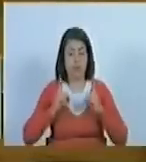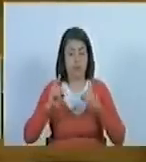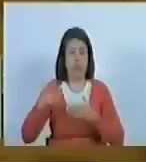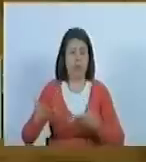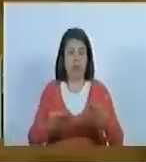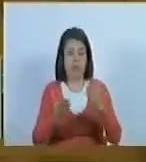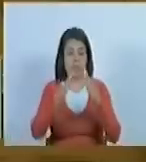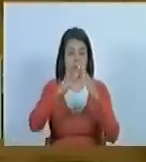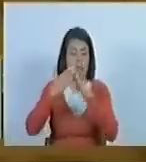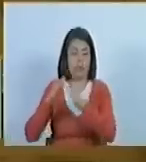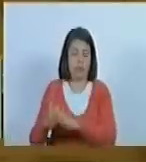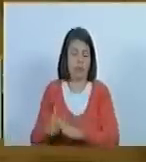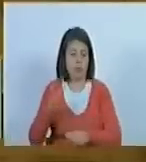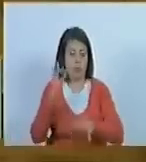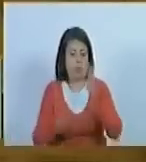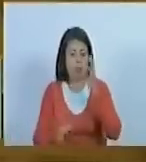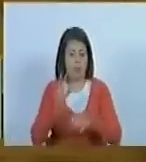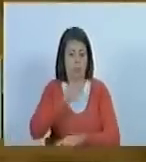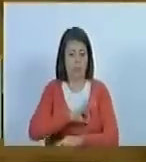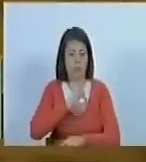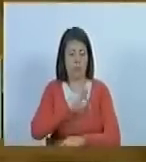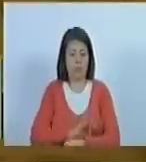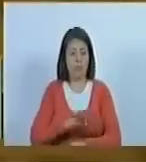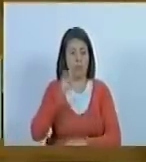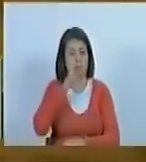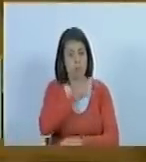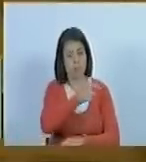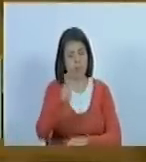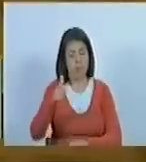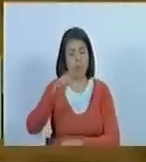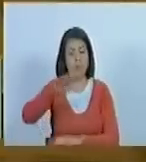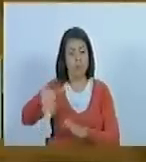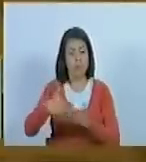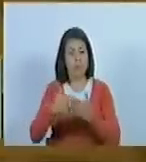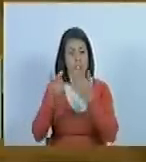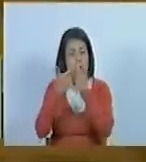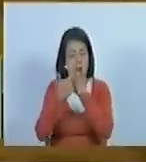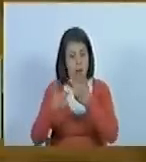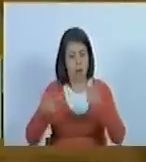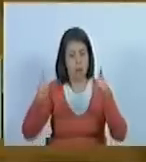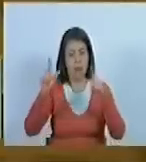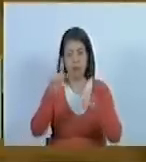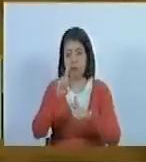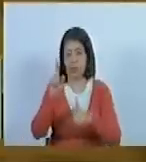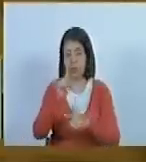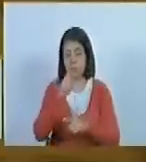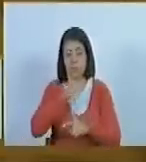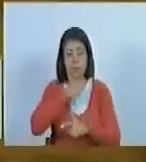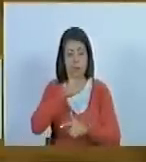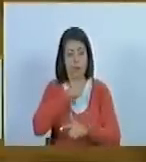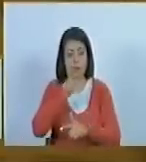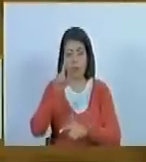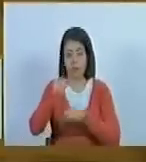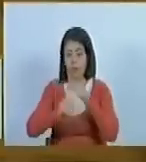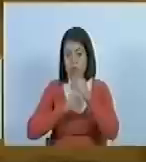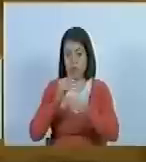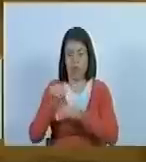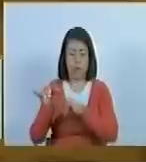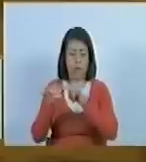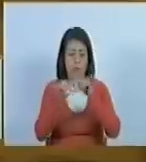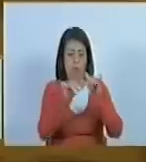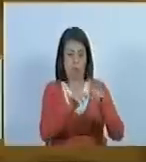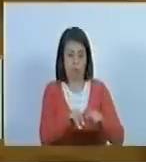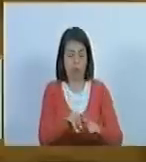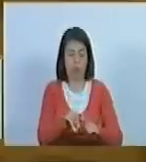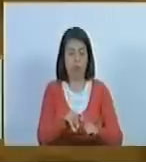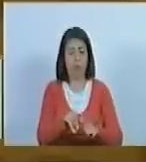servicio a la comunidad, a la justicia social, a la soberanía de los pueblos y a las libertades. No será periodismo si no se hace así, como